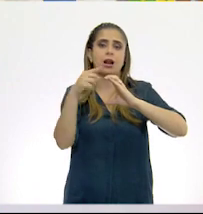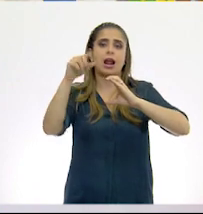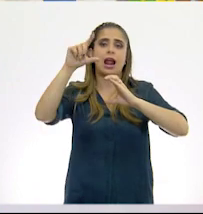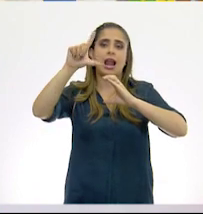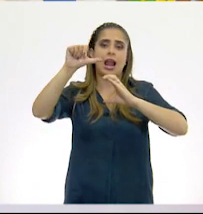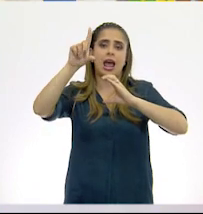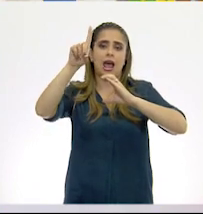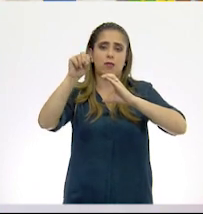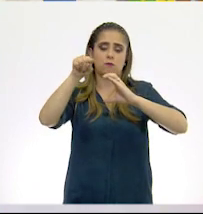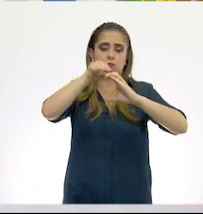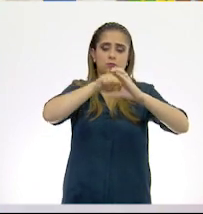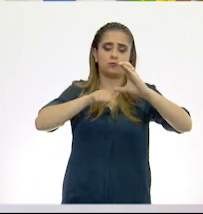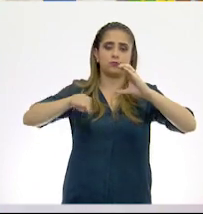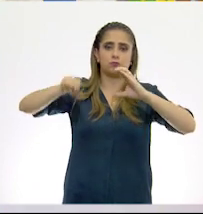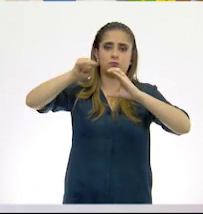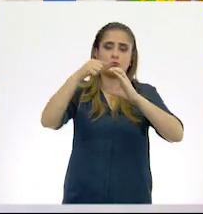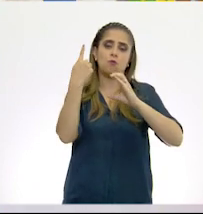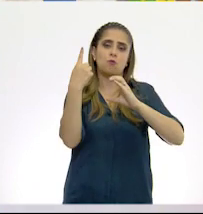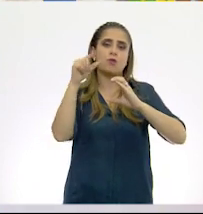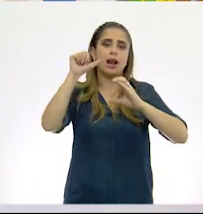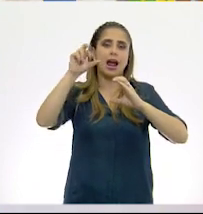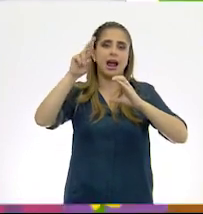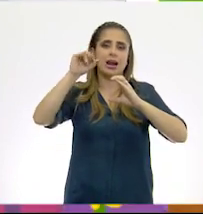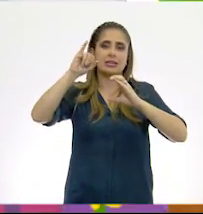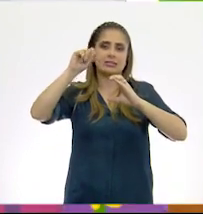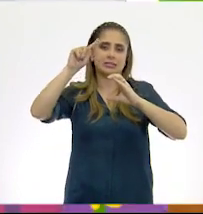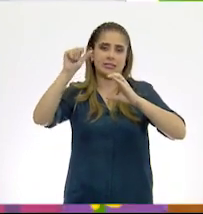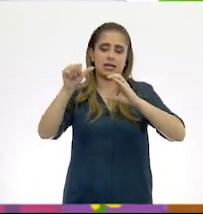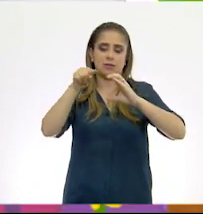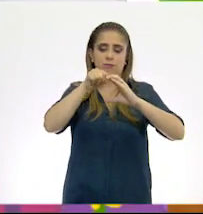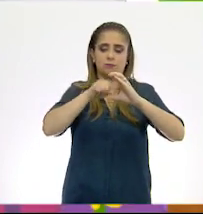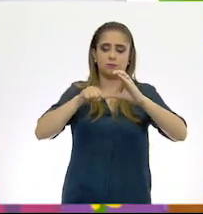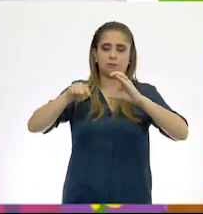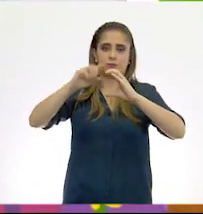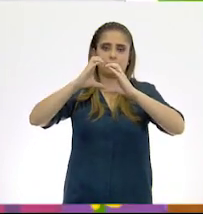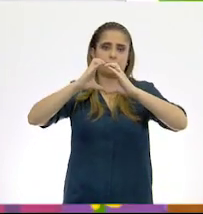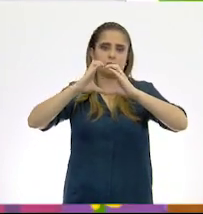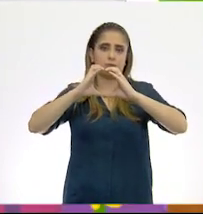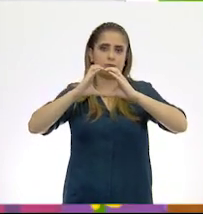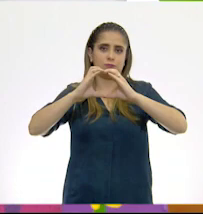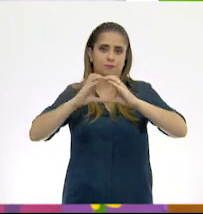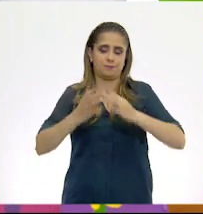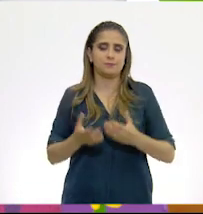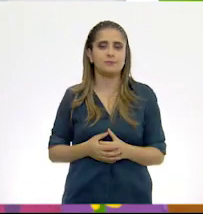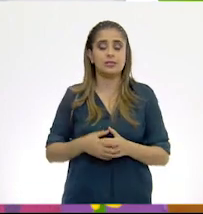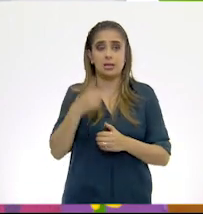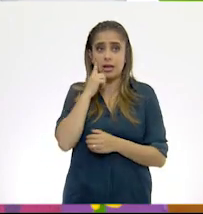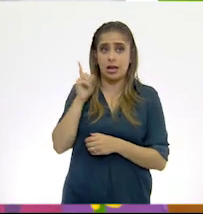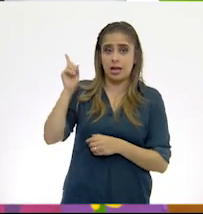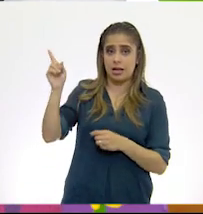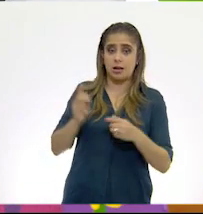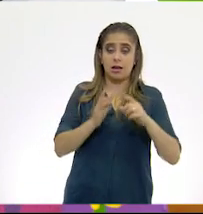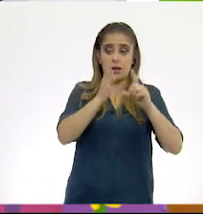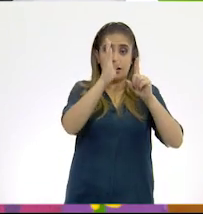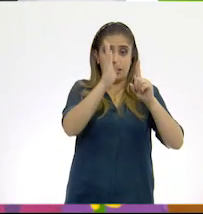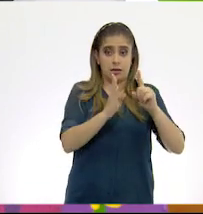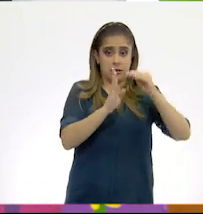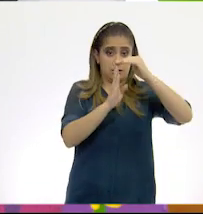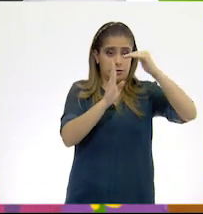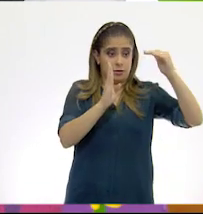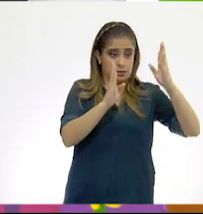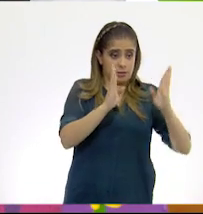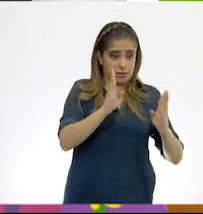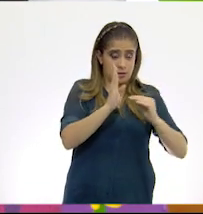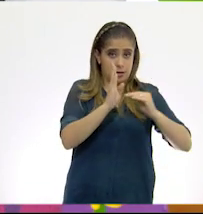perfecto. Entonces es lado o arista. Vamos a empezar